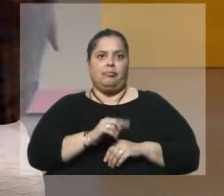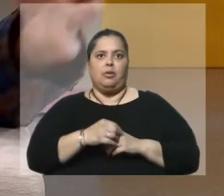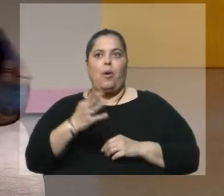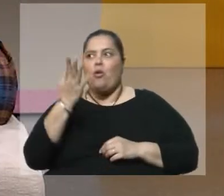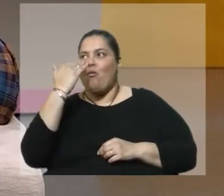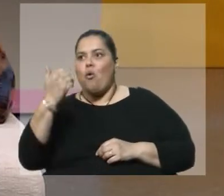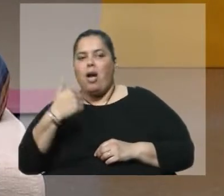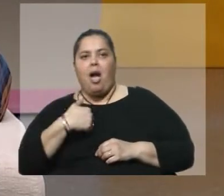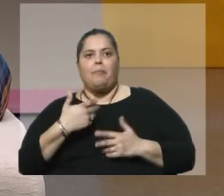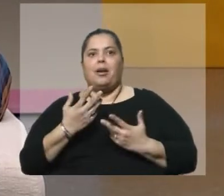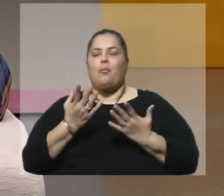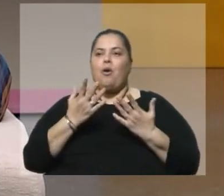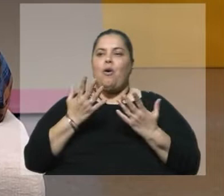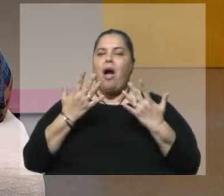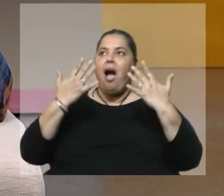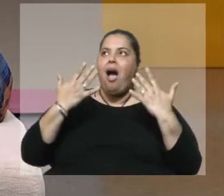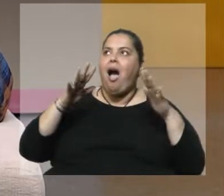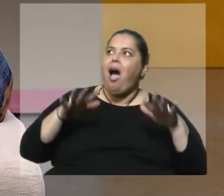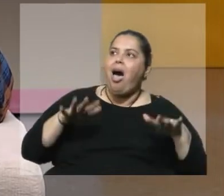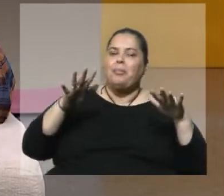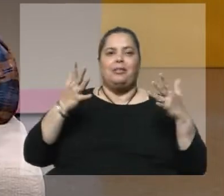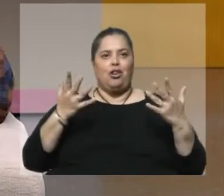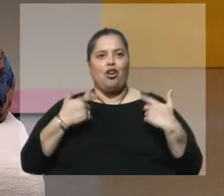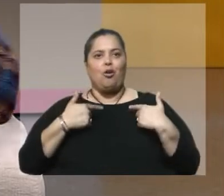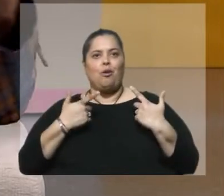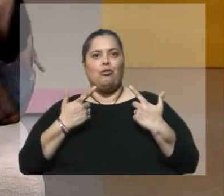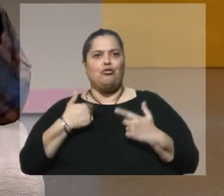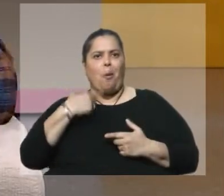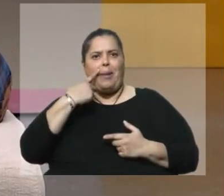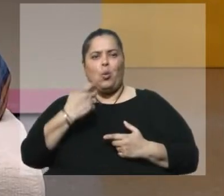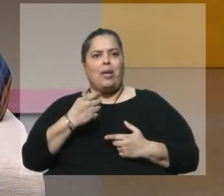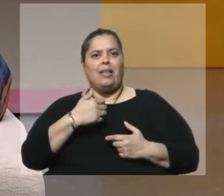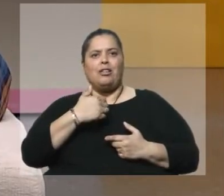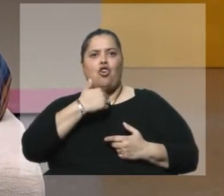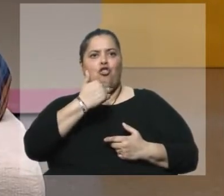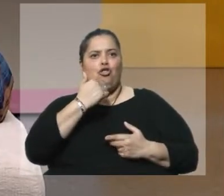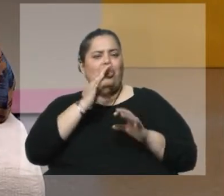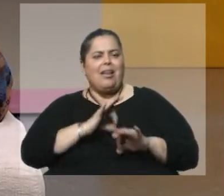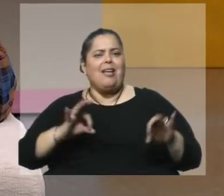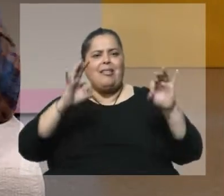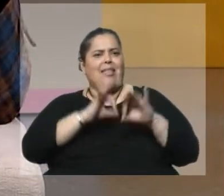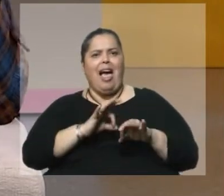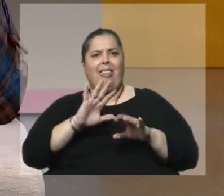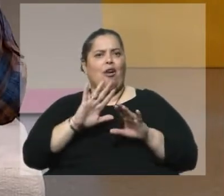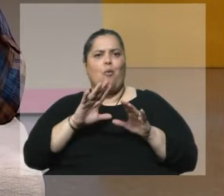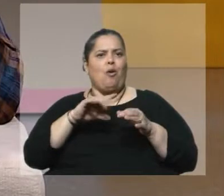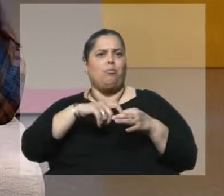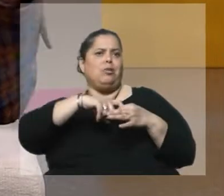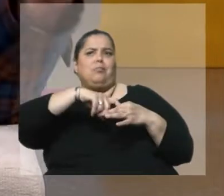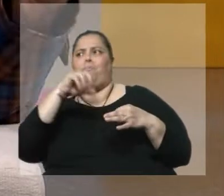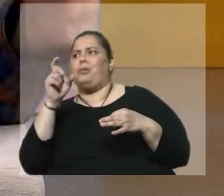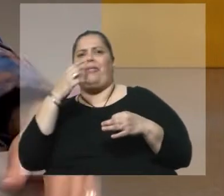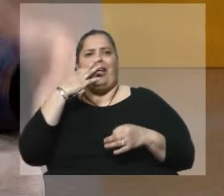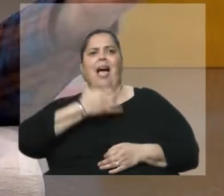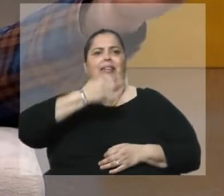Estoy en el mundo estético, o sea, no me doy cuenta que no sé nada de la... Soy un outsider de todo lo que es la